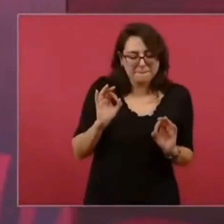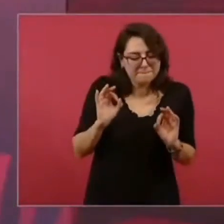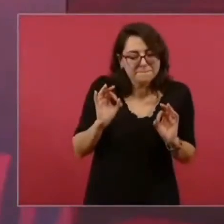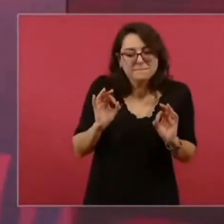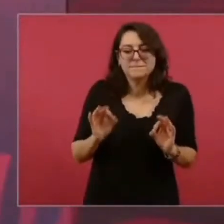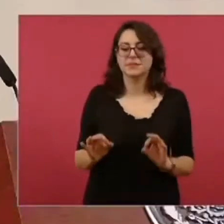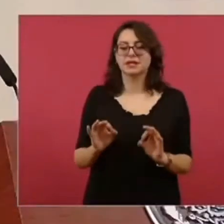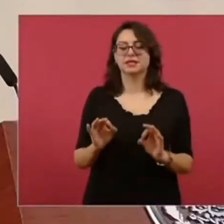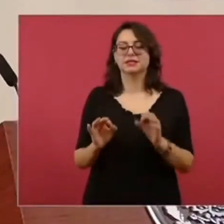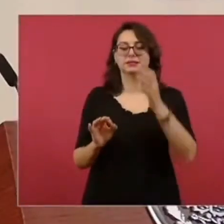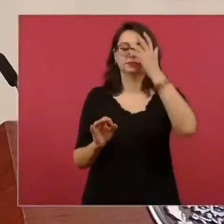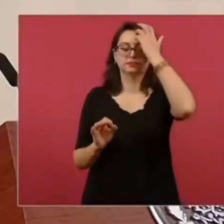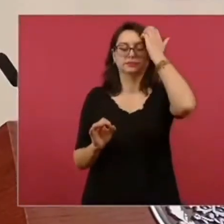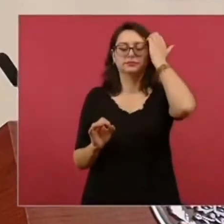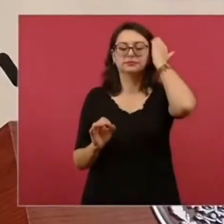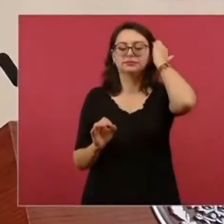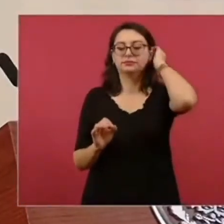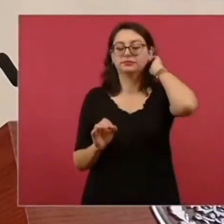Pero